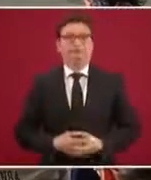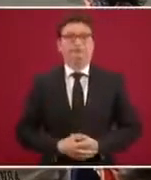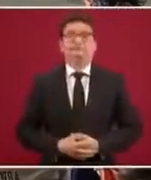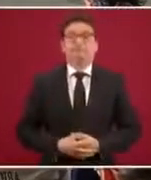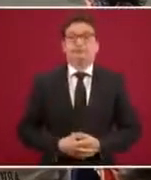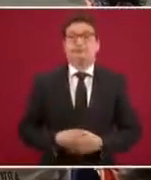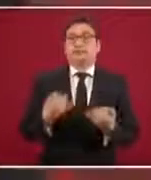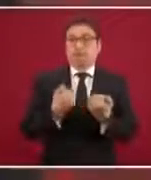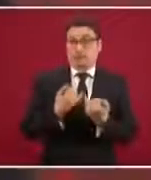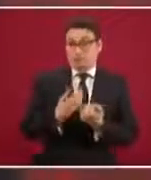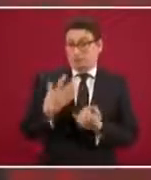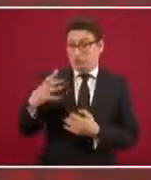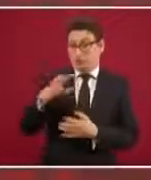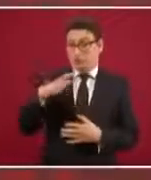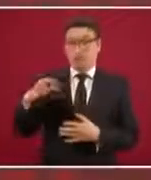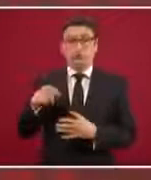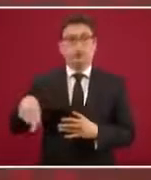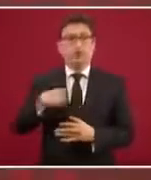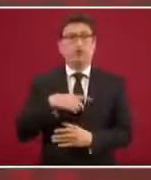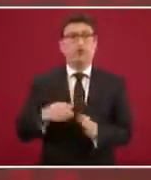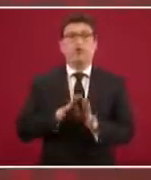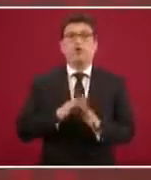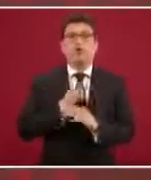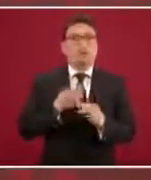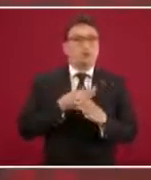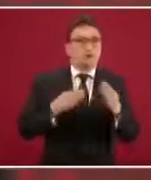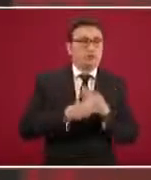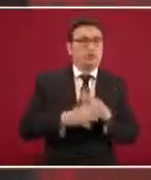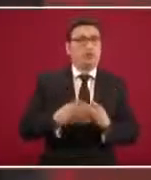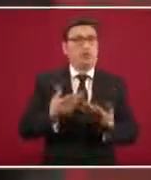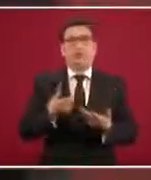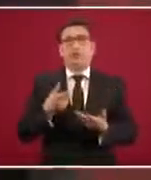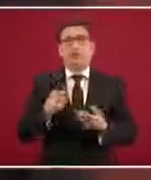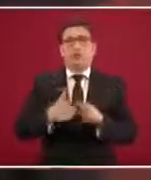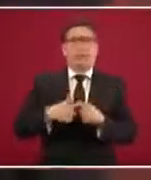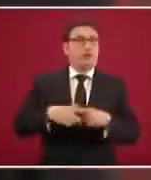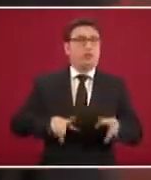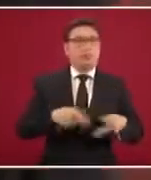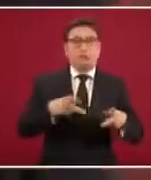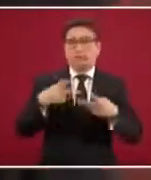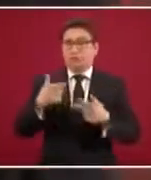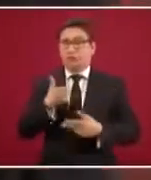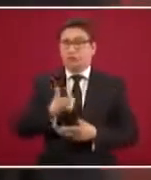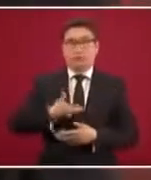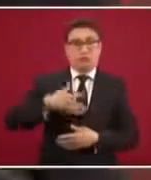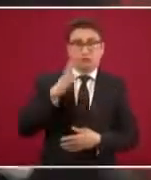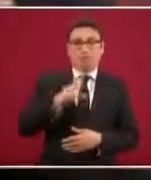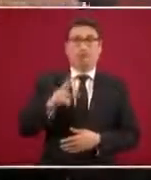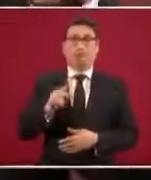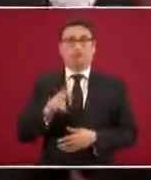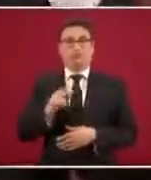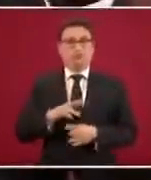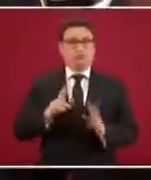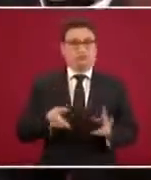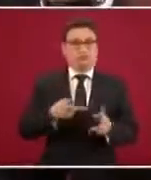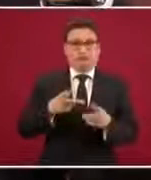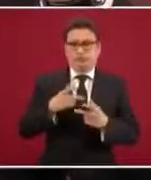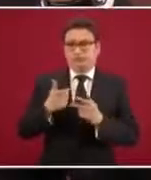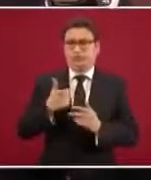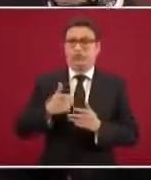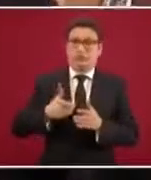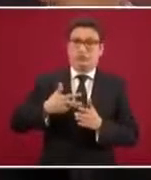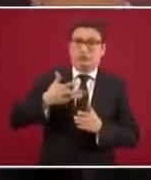Que los ventiladores no sean una mercancía y que se vendan cada vez a precios